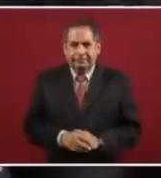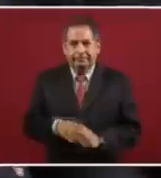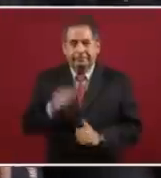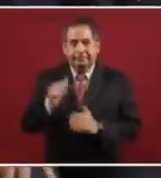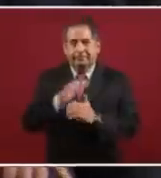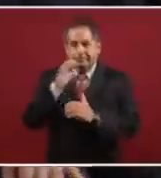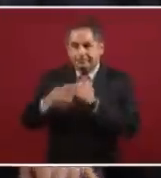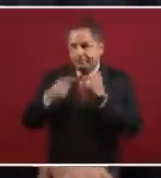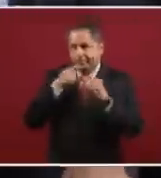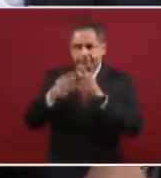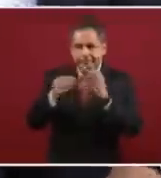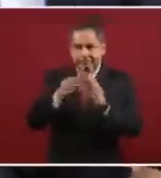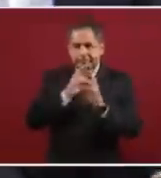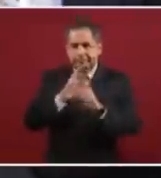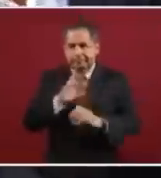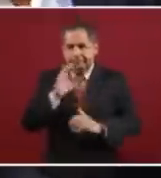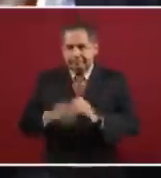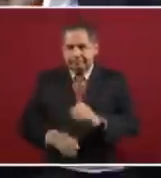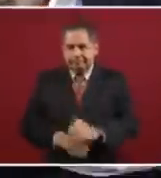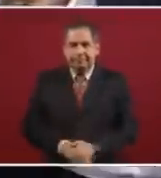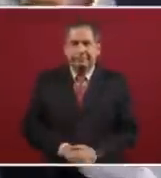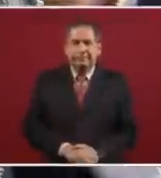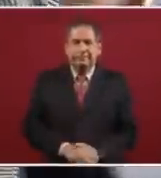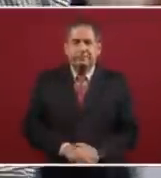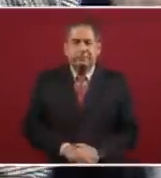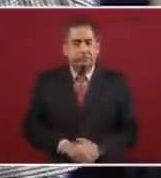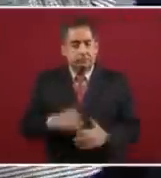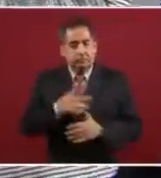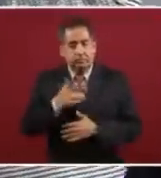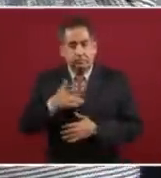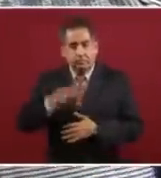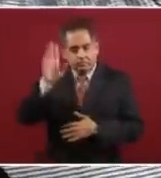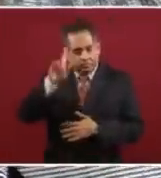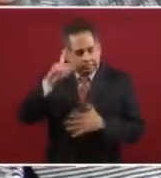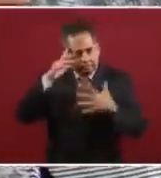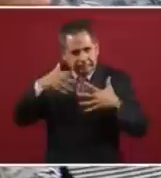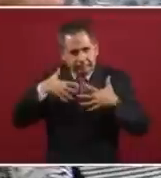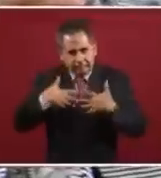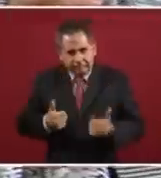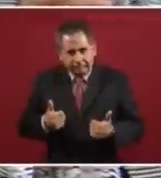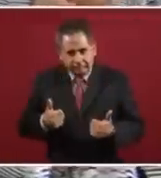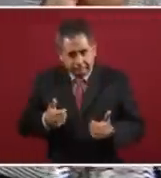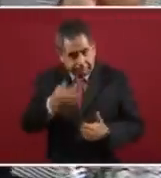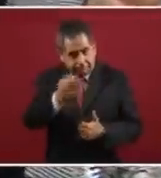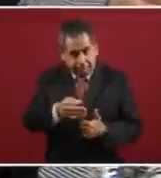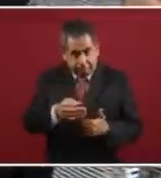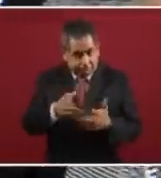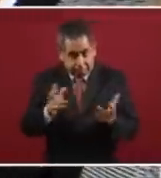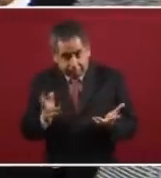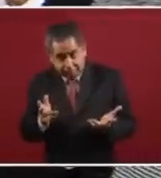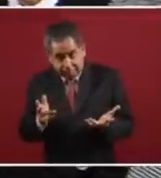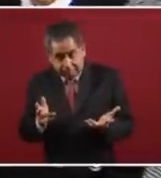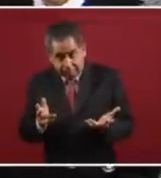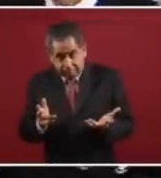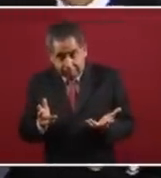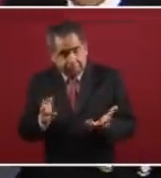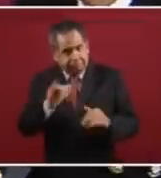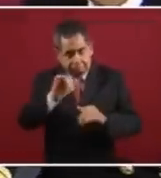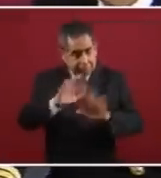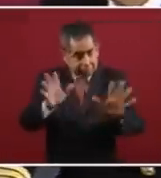este comentario. A ver, pero yo pensé que se había aceptado, ¿o no? Sí,